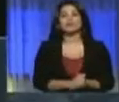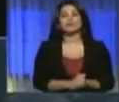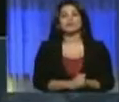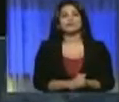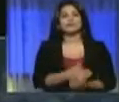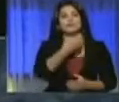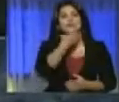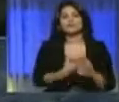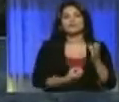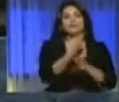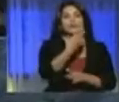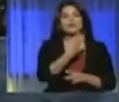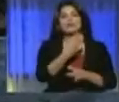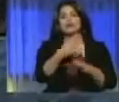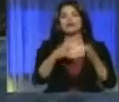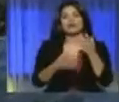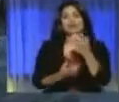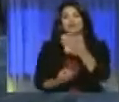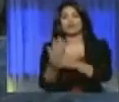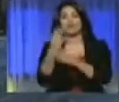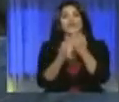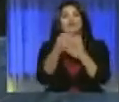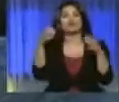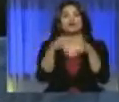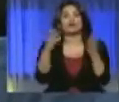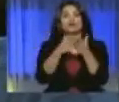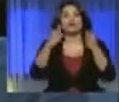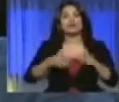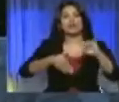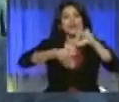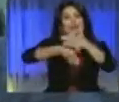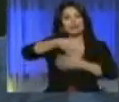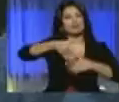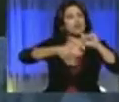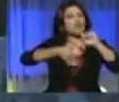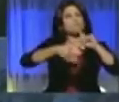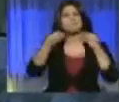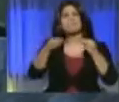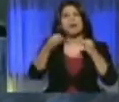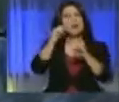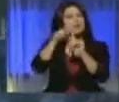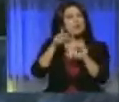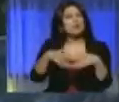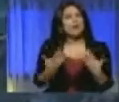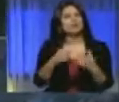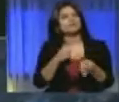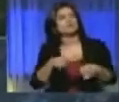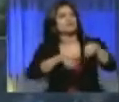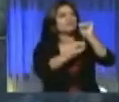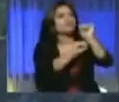organización, una federación de estudiantes de América Latina y el Caribe para enfrentar a lo que iba a ser la OEA.